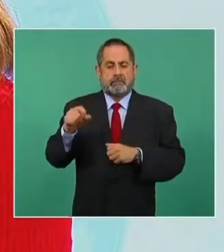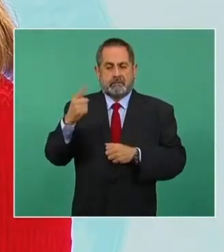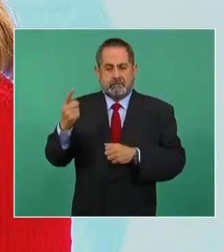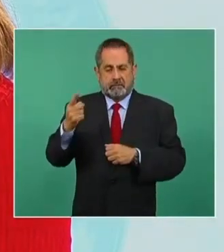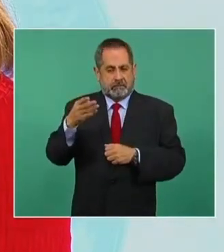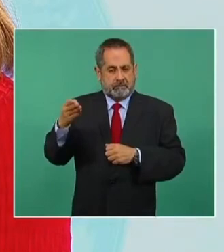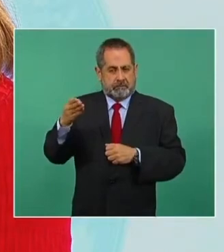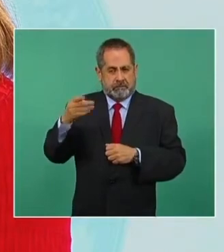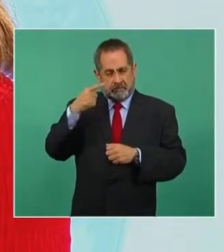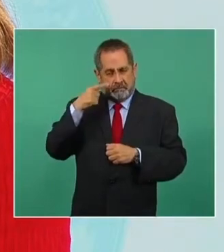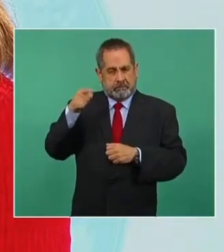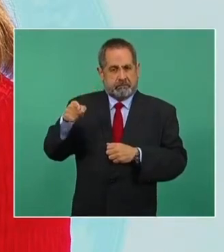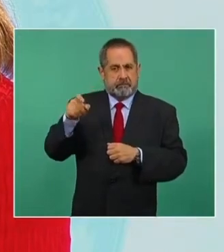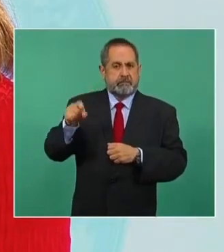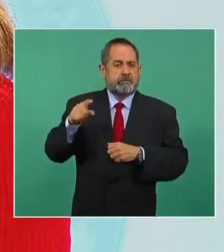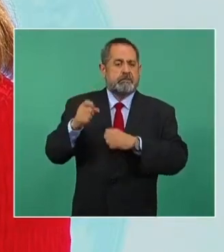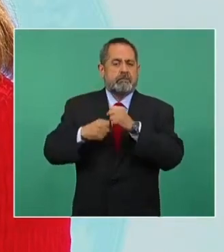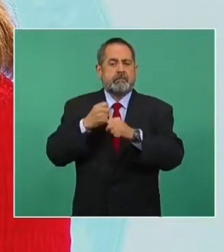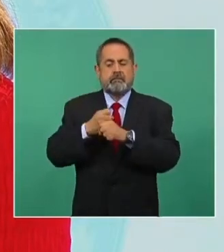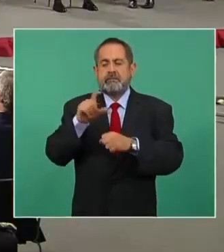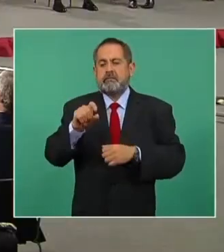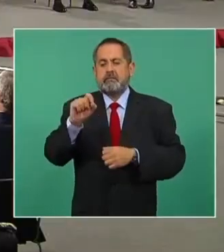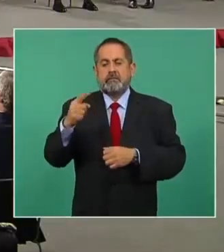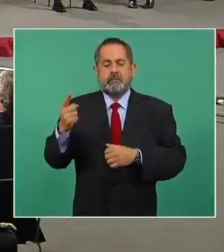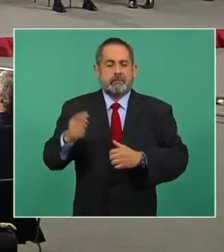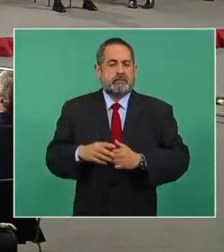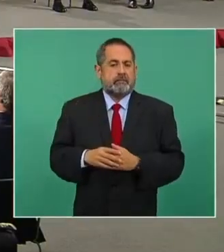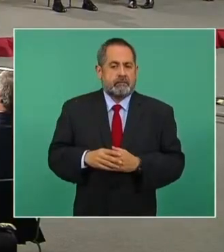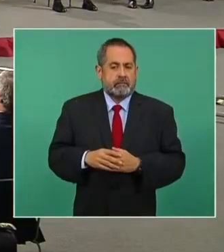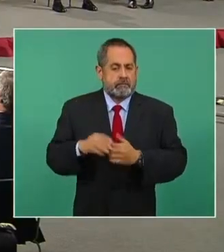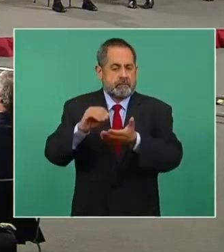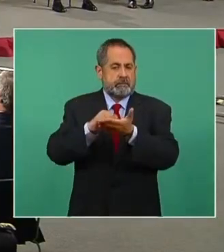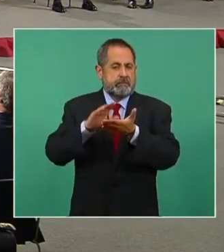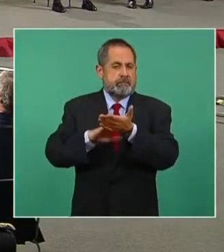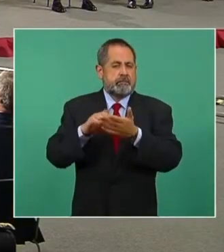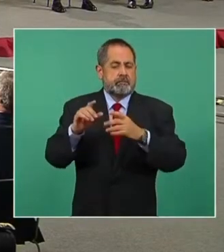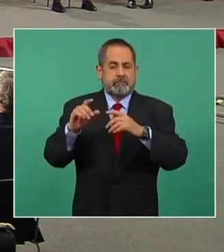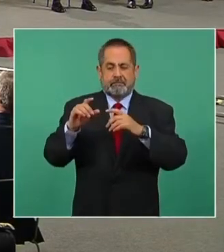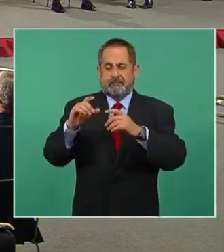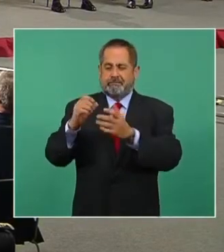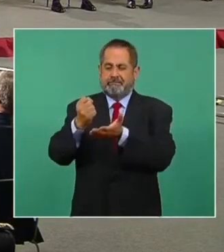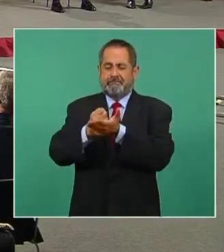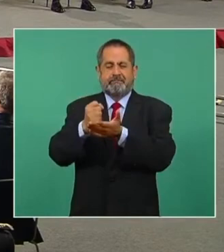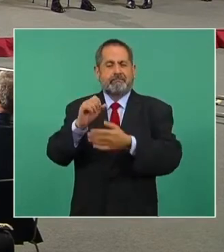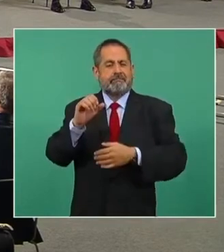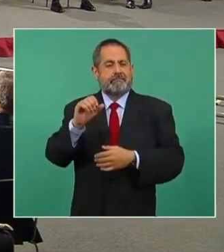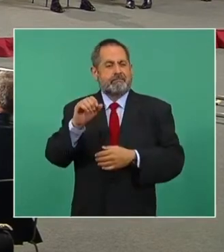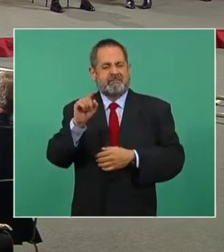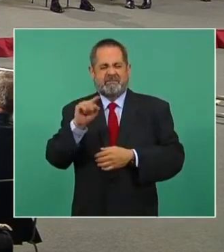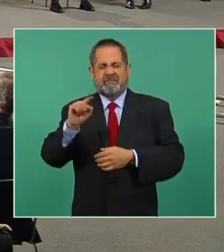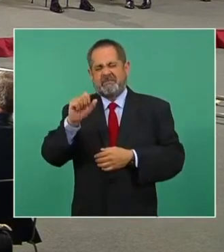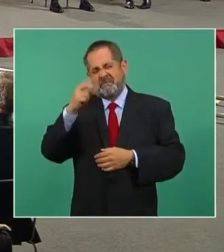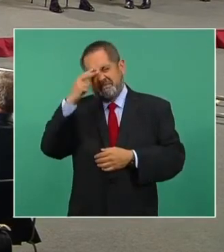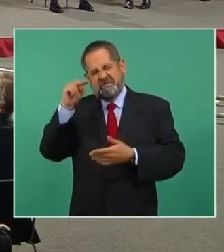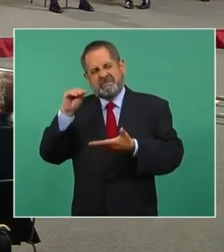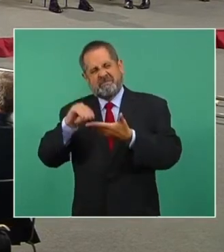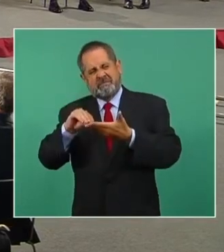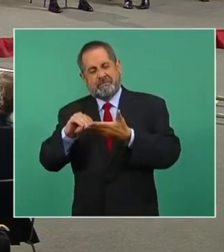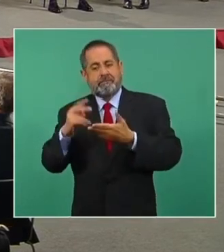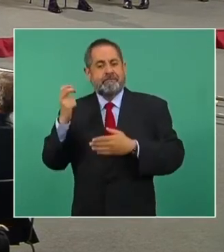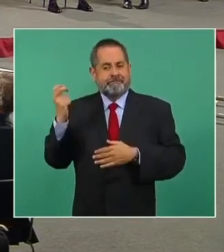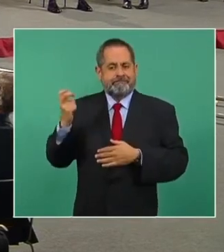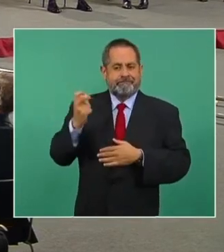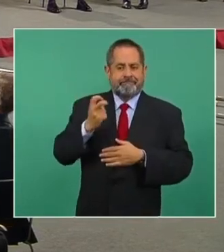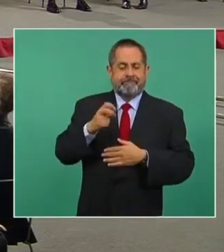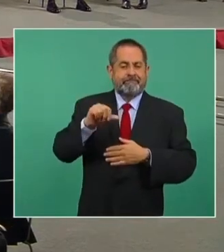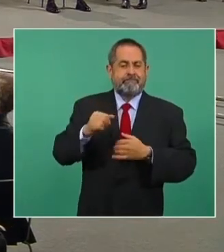la izquierda, y el año 2021, y la seca de la Casa de la Moneda a la derecha. Estas son las que